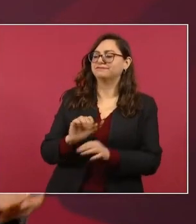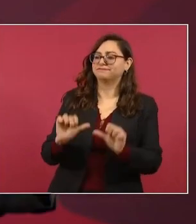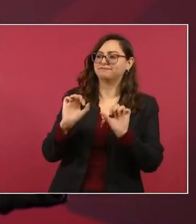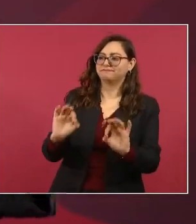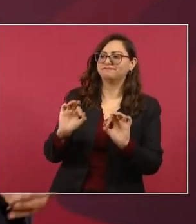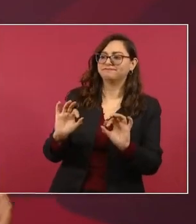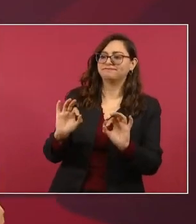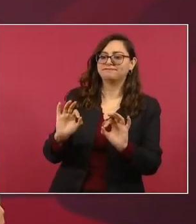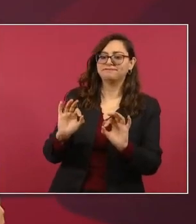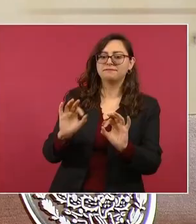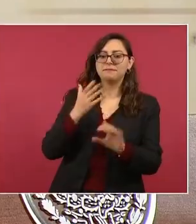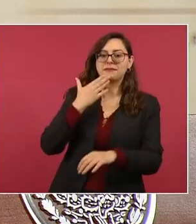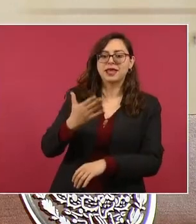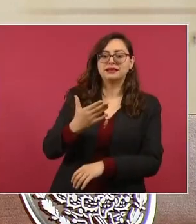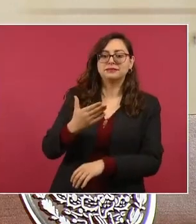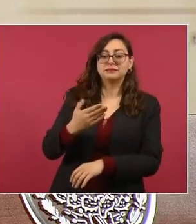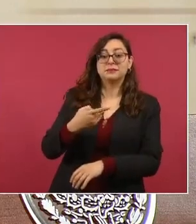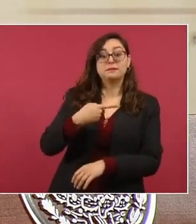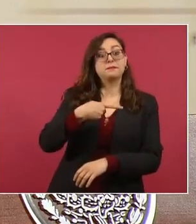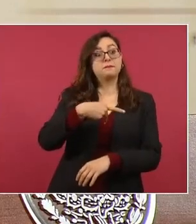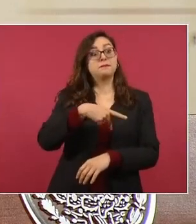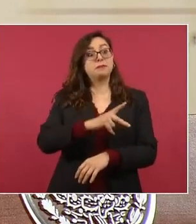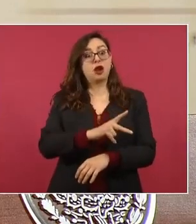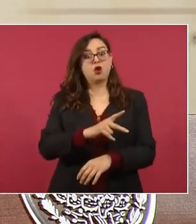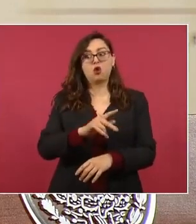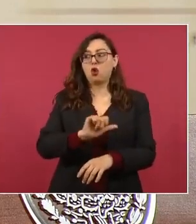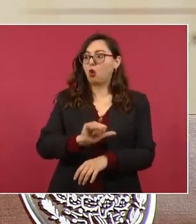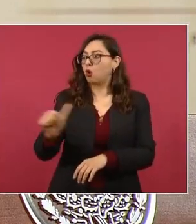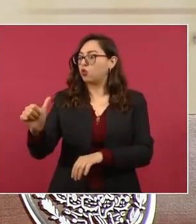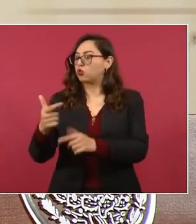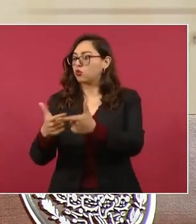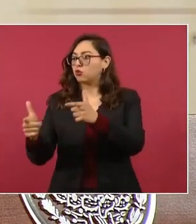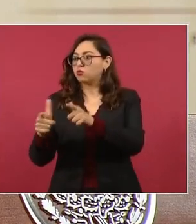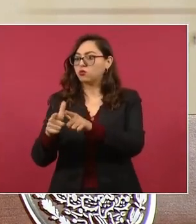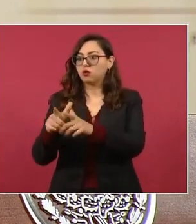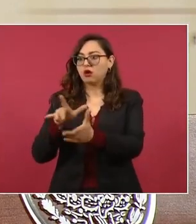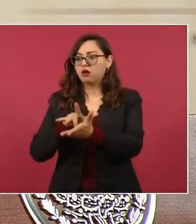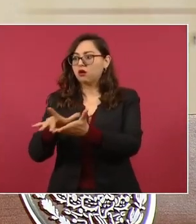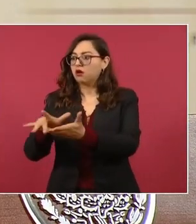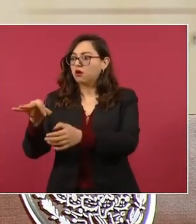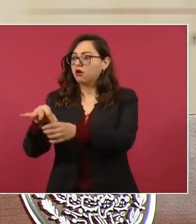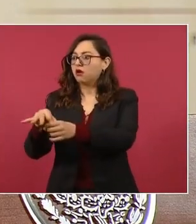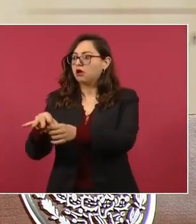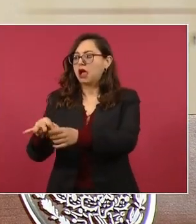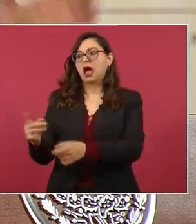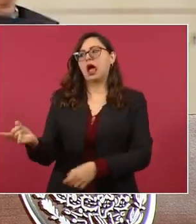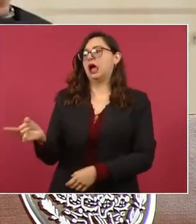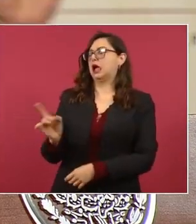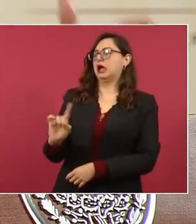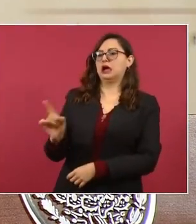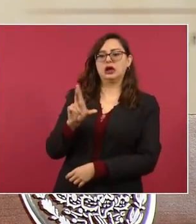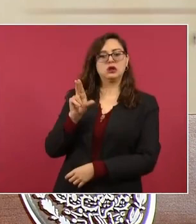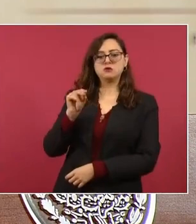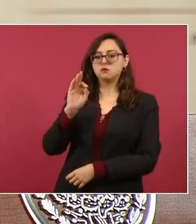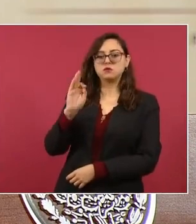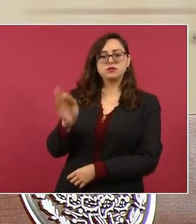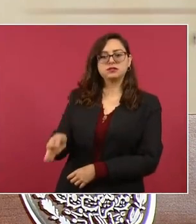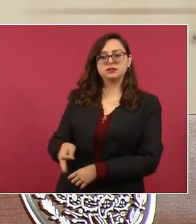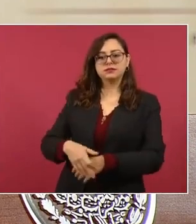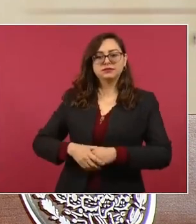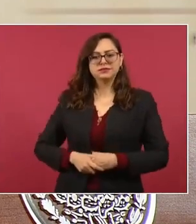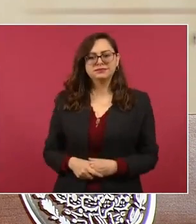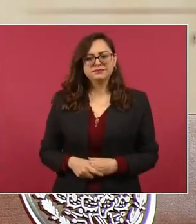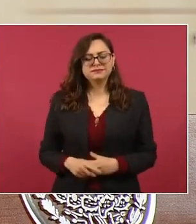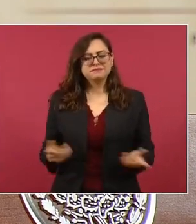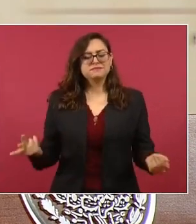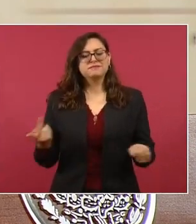ante lo de Perú? ¿Por qué cuando lo de Bolivia, ahí estaban